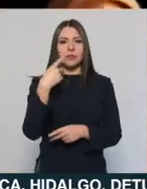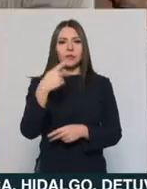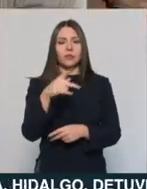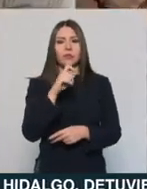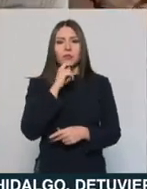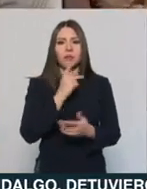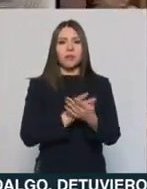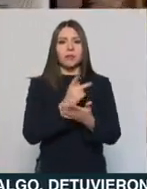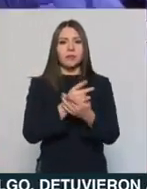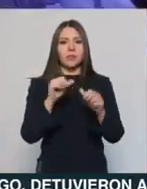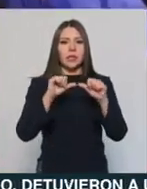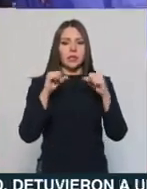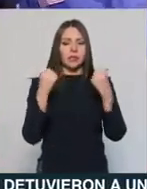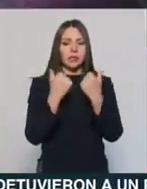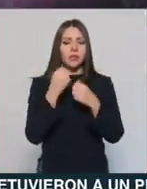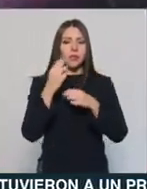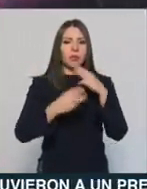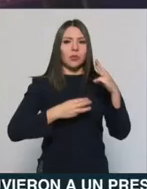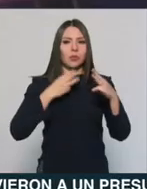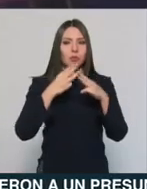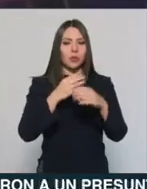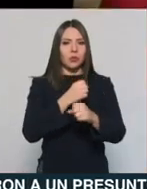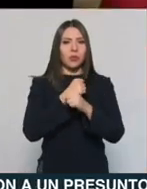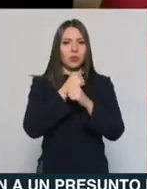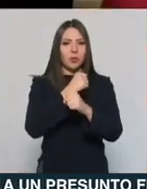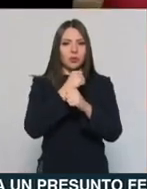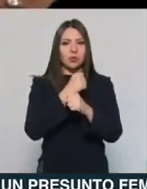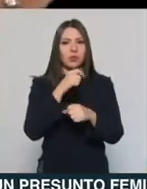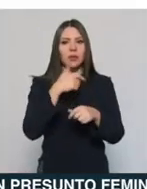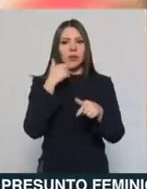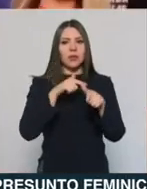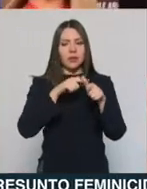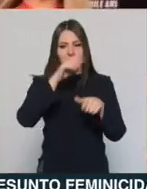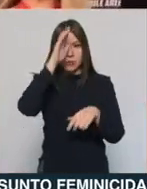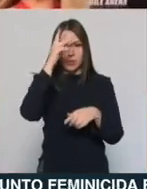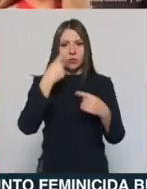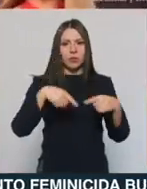título de la Asociación Mundial de Boxeo y exponiendo su título del CMB.